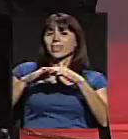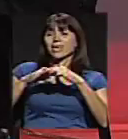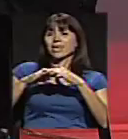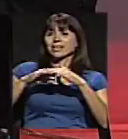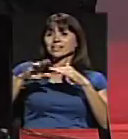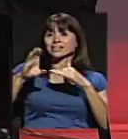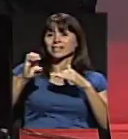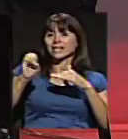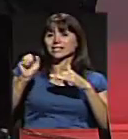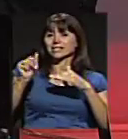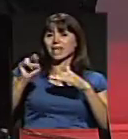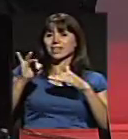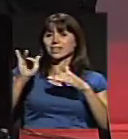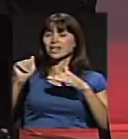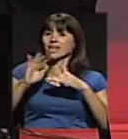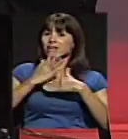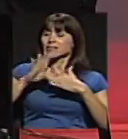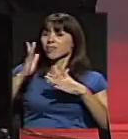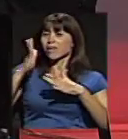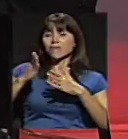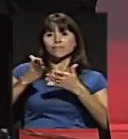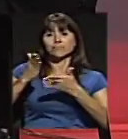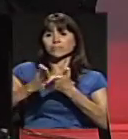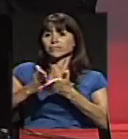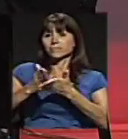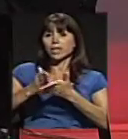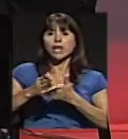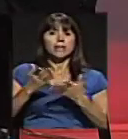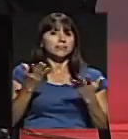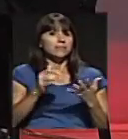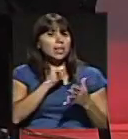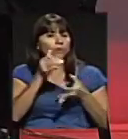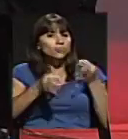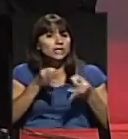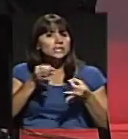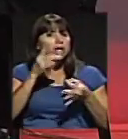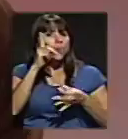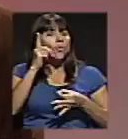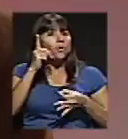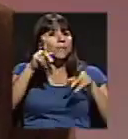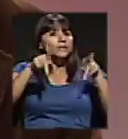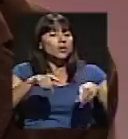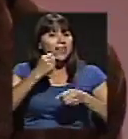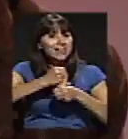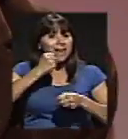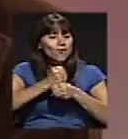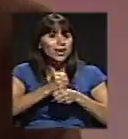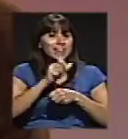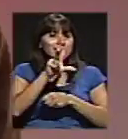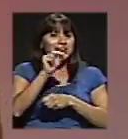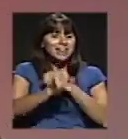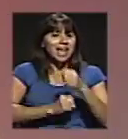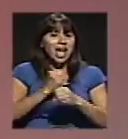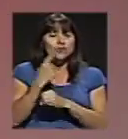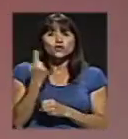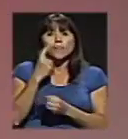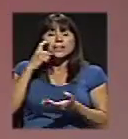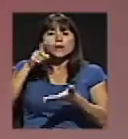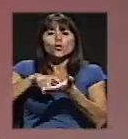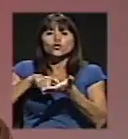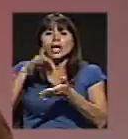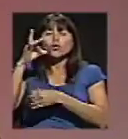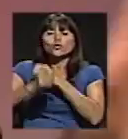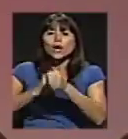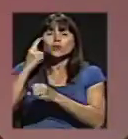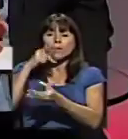es una injusticia que un trabajador labore 25 años, 30 años para una empresa y solo le reconozcan 8 años de indemnización. Eso